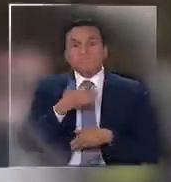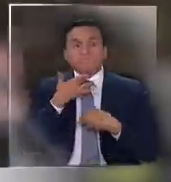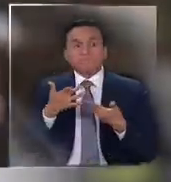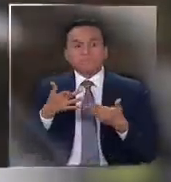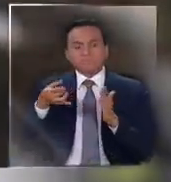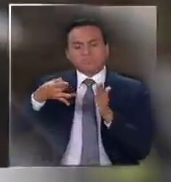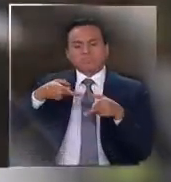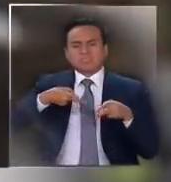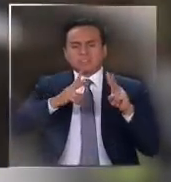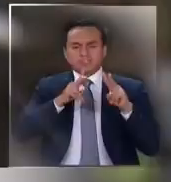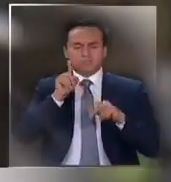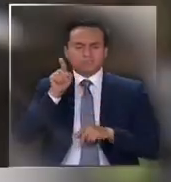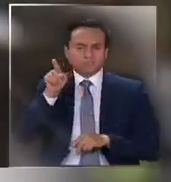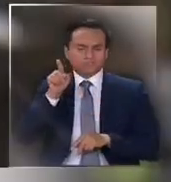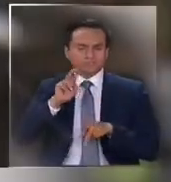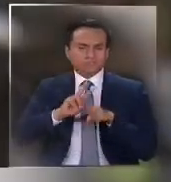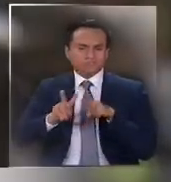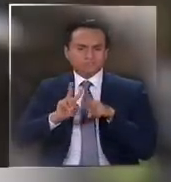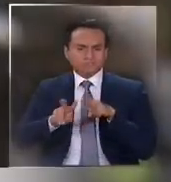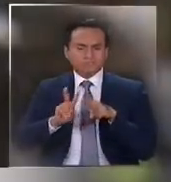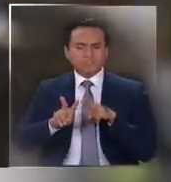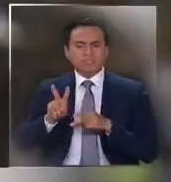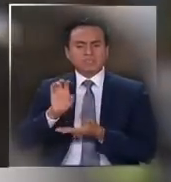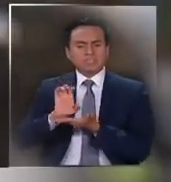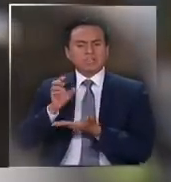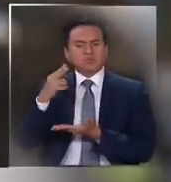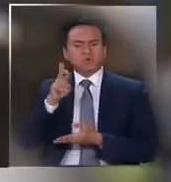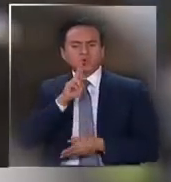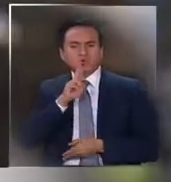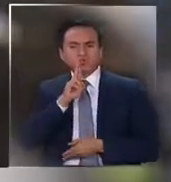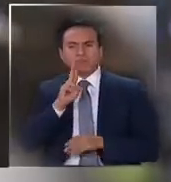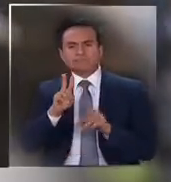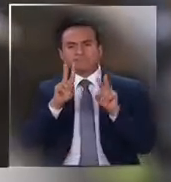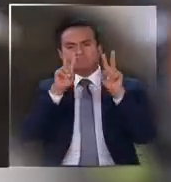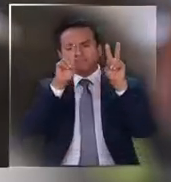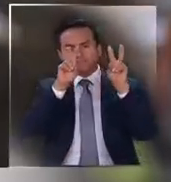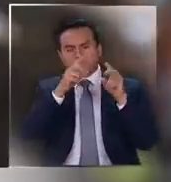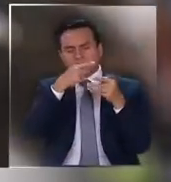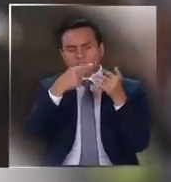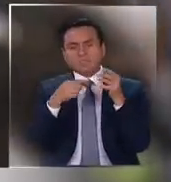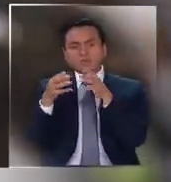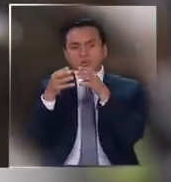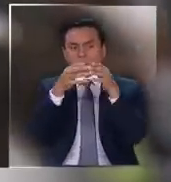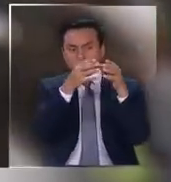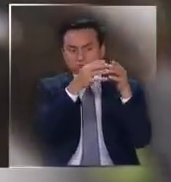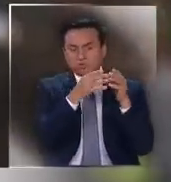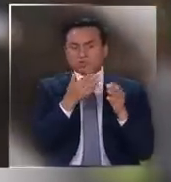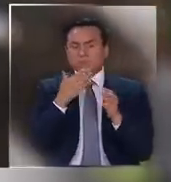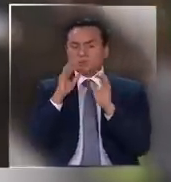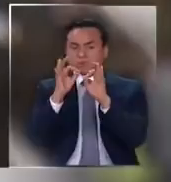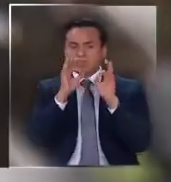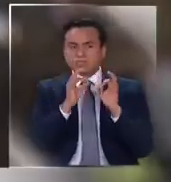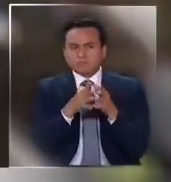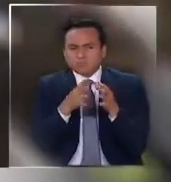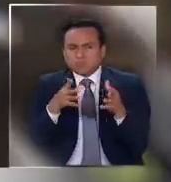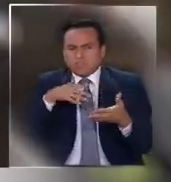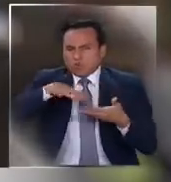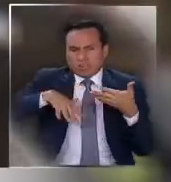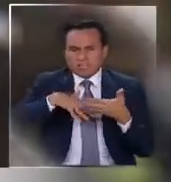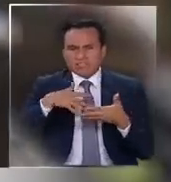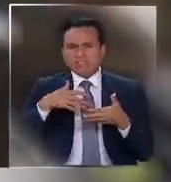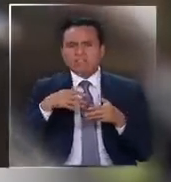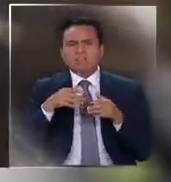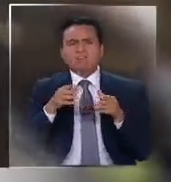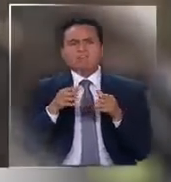la vulneración de derechos que incurre el Estado ruso respecto de distintos grupos y particularmente con mucha violencia respecto de